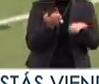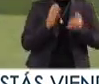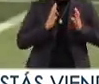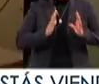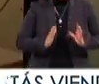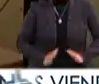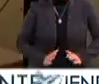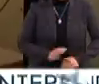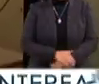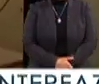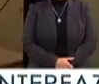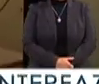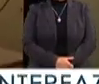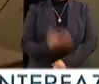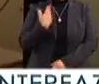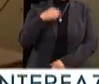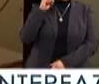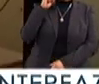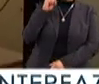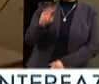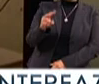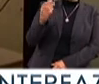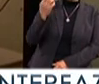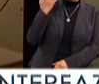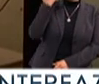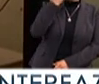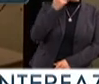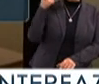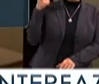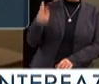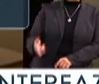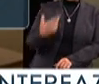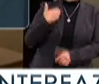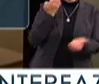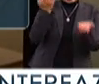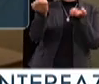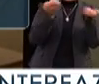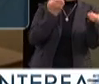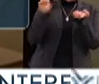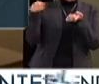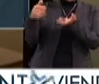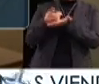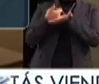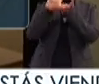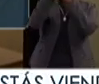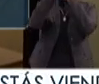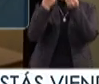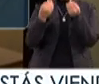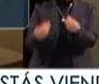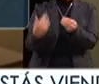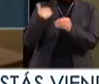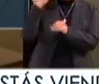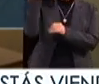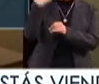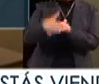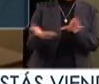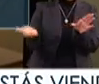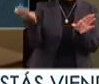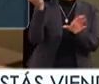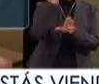el cuerpo y hemos visto que el efecto del ejercicio es muy benéfico esto ya lo sabemos